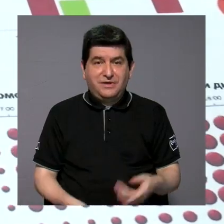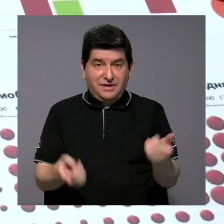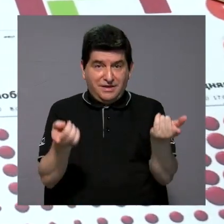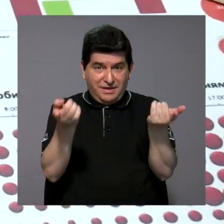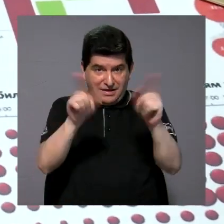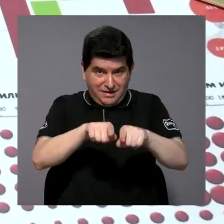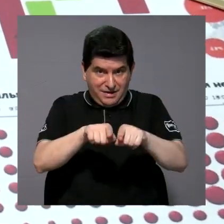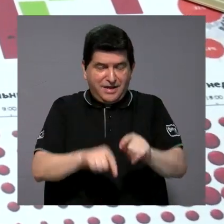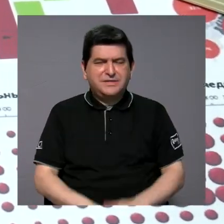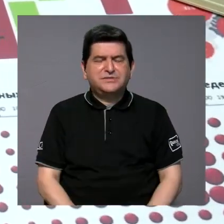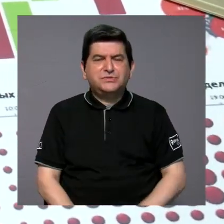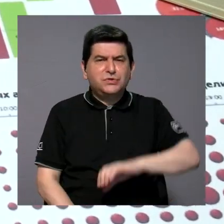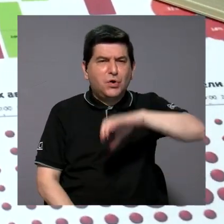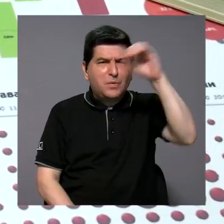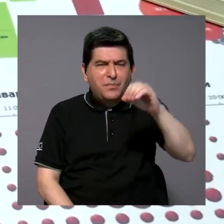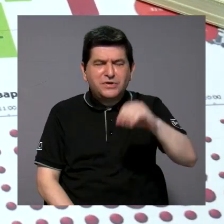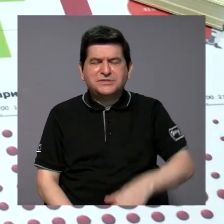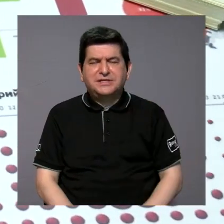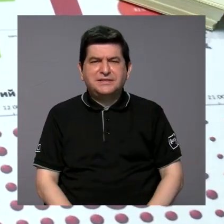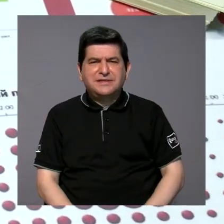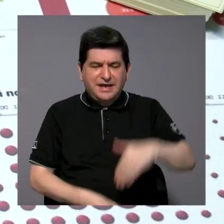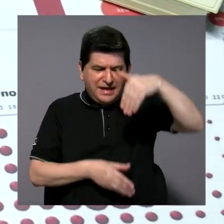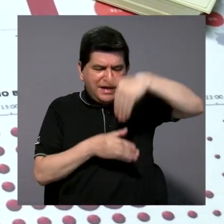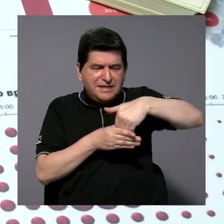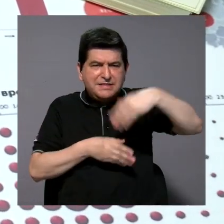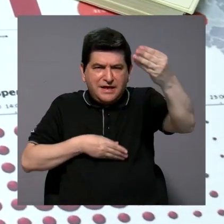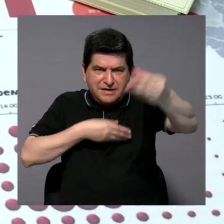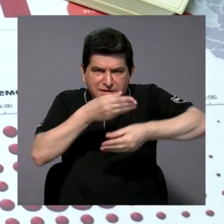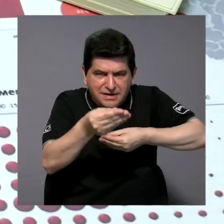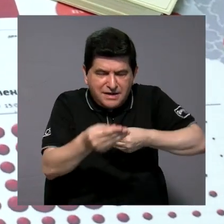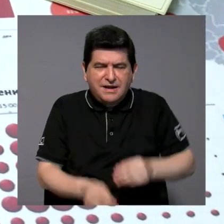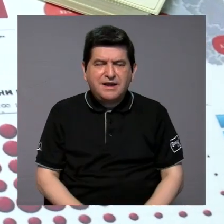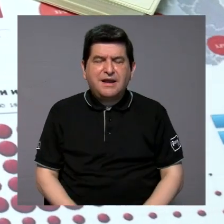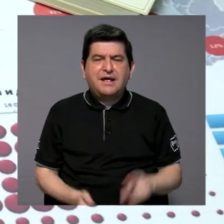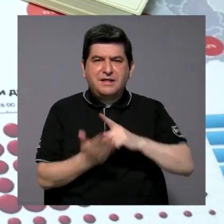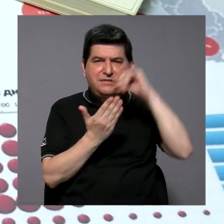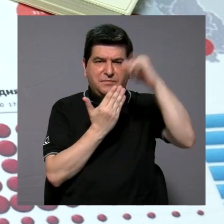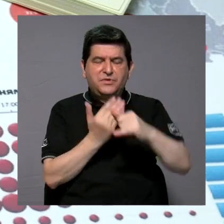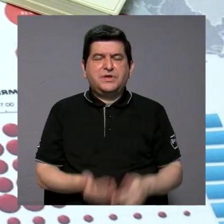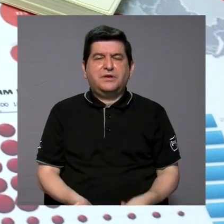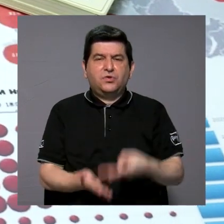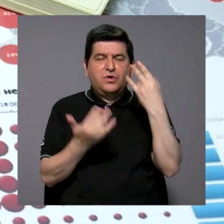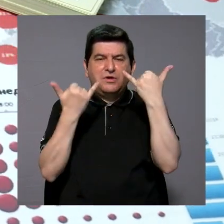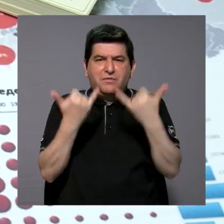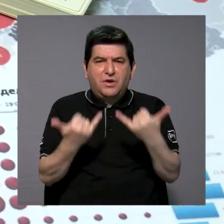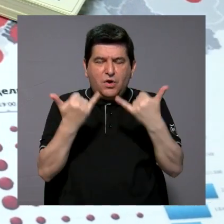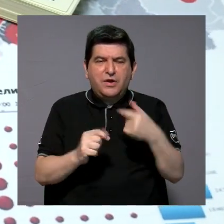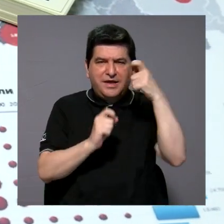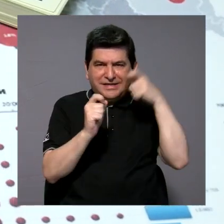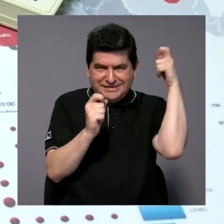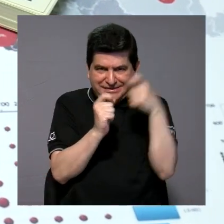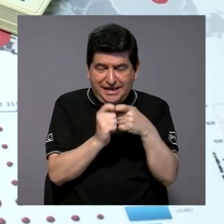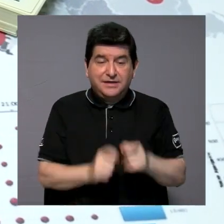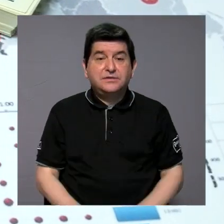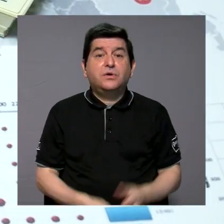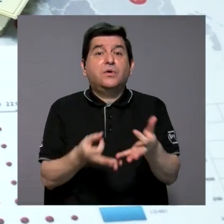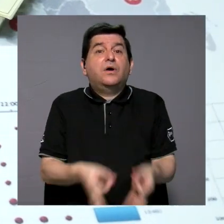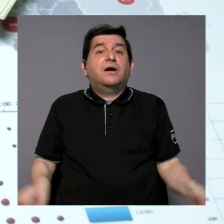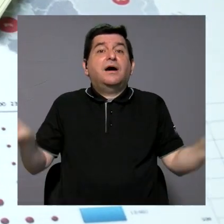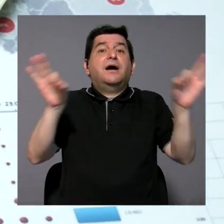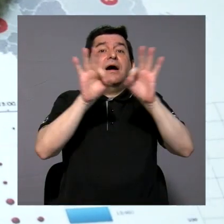costos? ¿Cuál va a ser la tasa interna de retorno del proyecto? ¿Cuál va a ser su valor actual neto? Y aquí es muy importante en esta